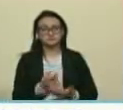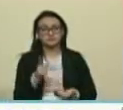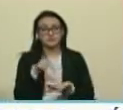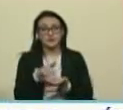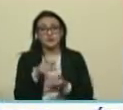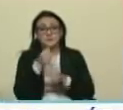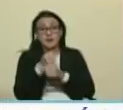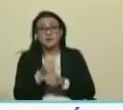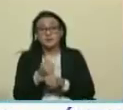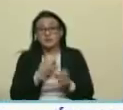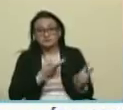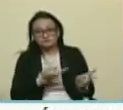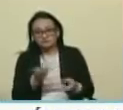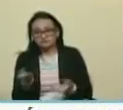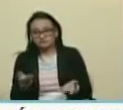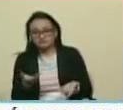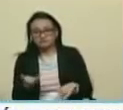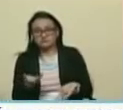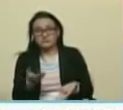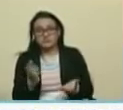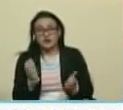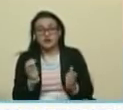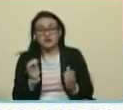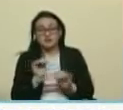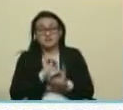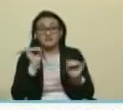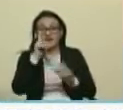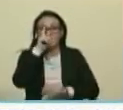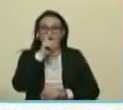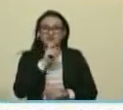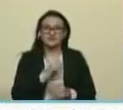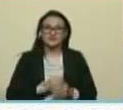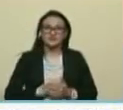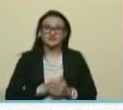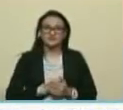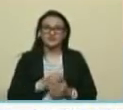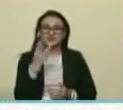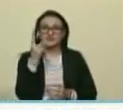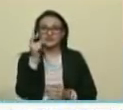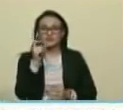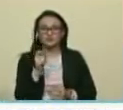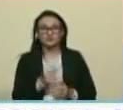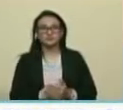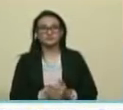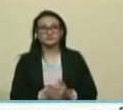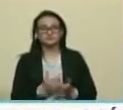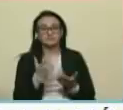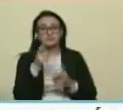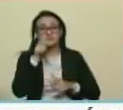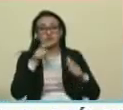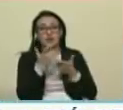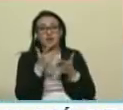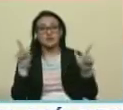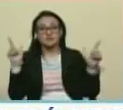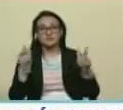esperándolos para recibirlos, para recibir el año con los rehenes liberados.